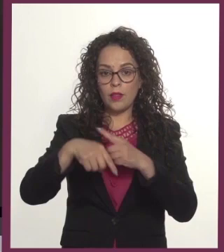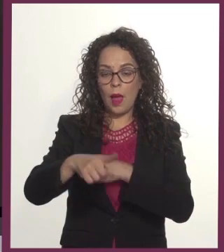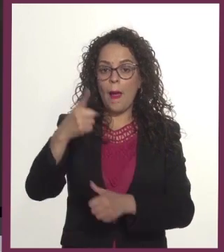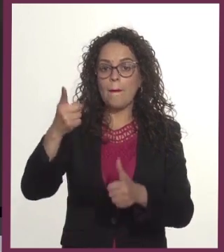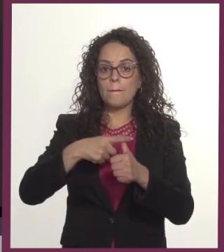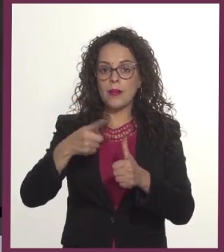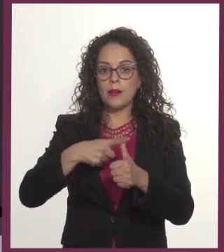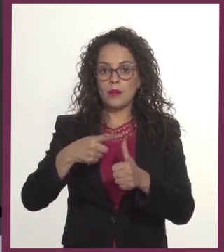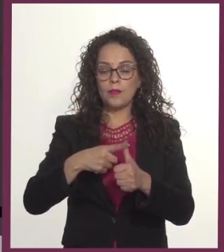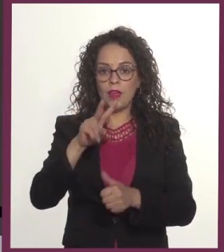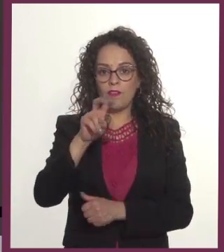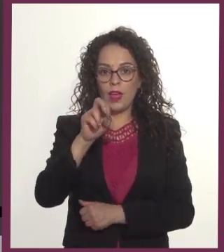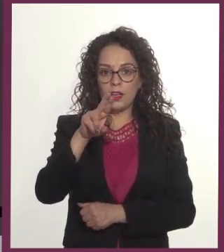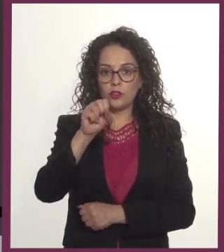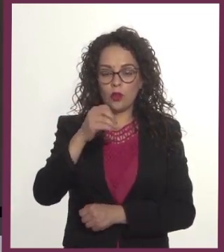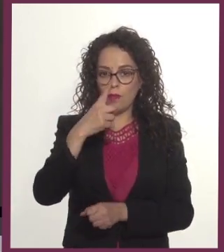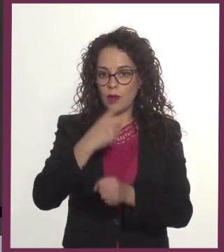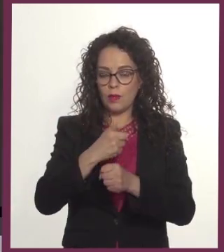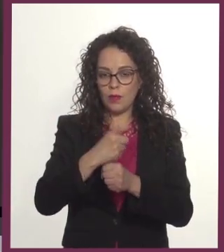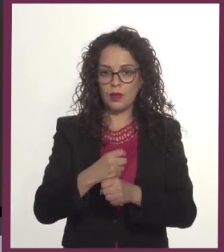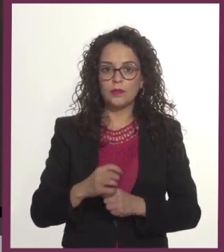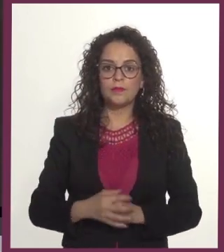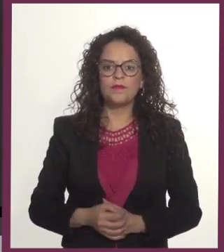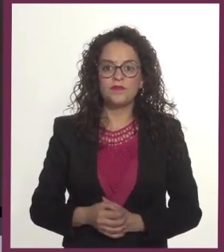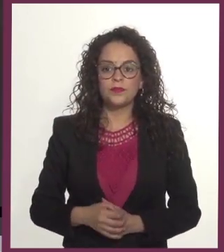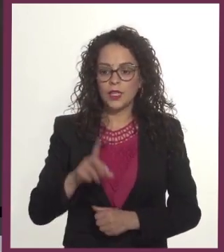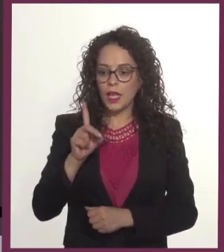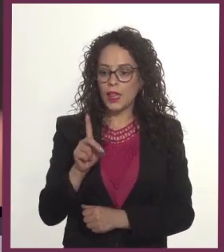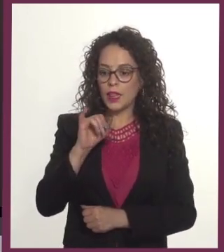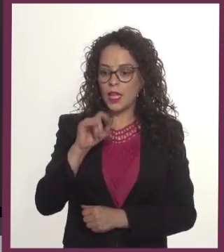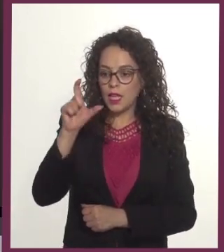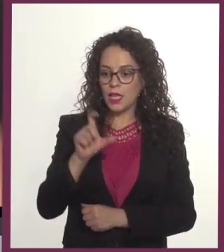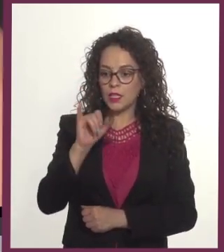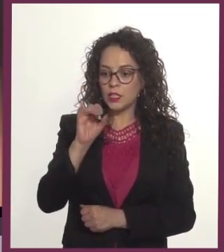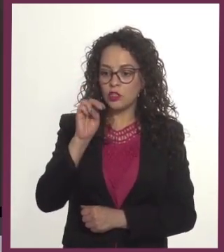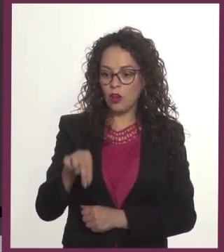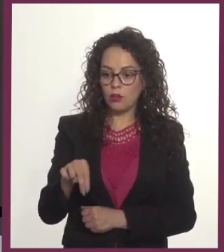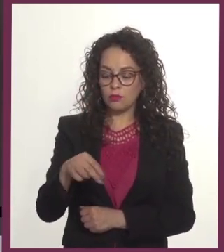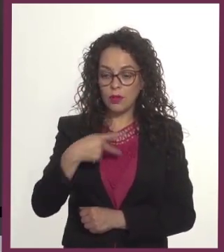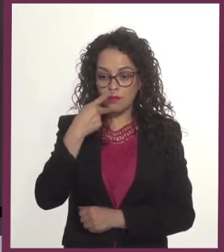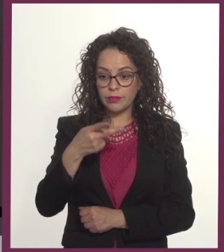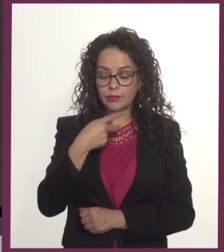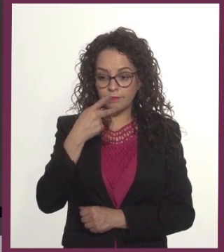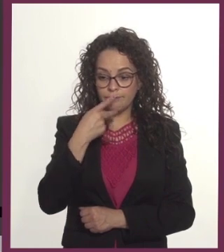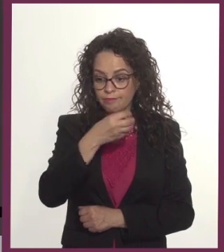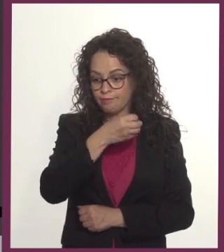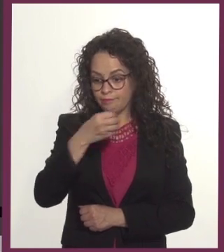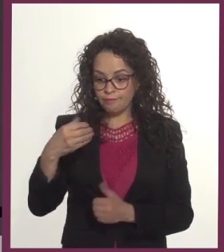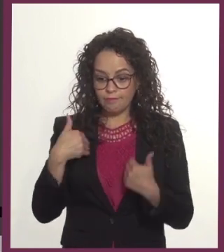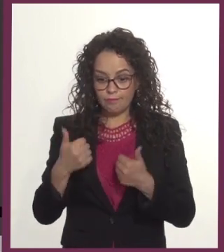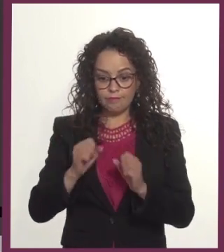versos, de 4 en 4. Usa una idea para 4 versos. Yo empiezo con el primer verso.